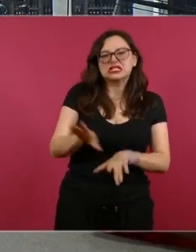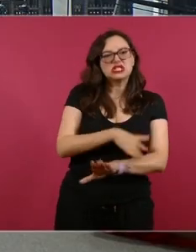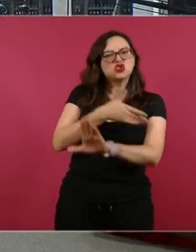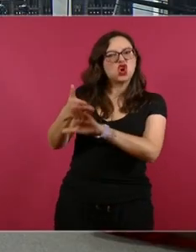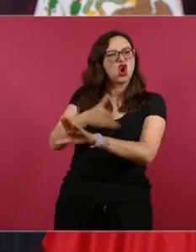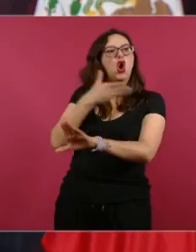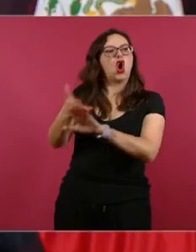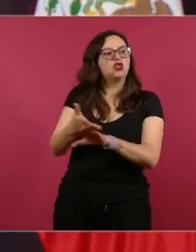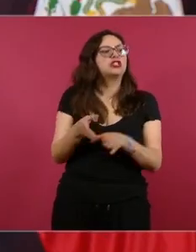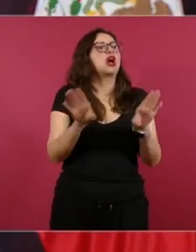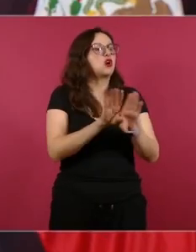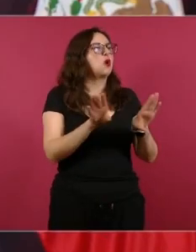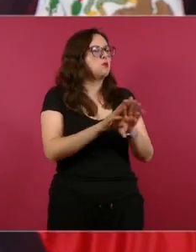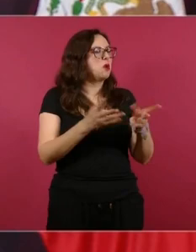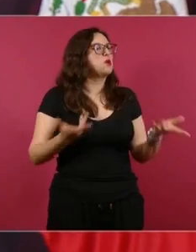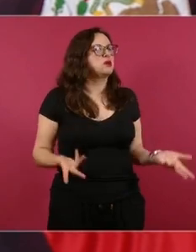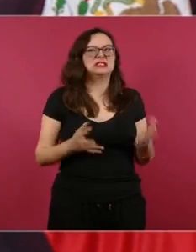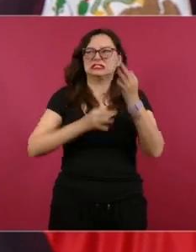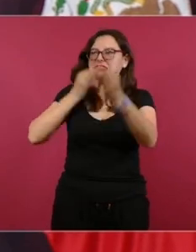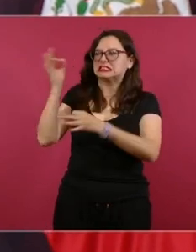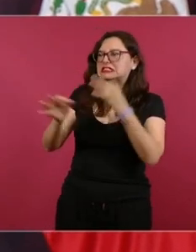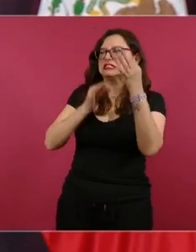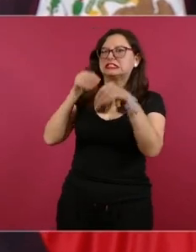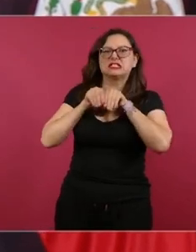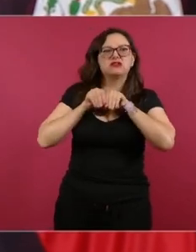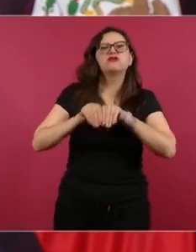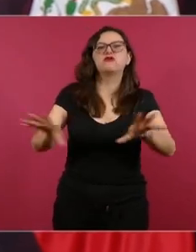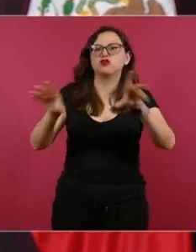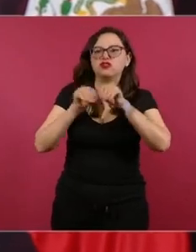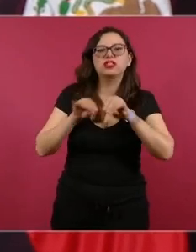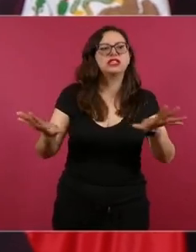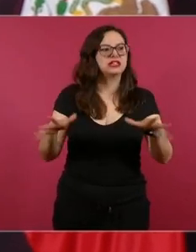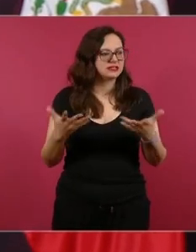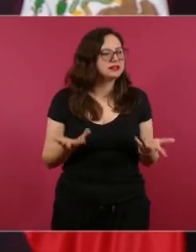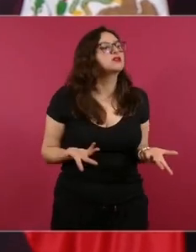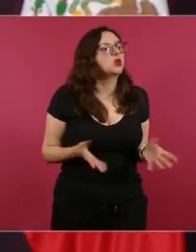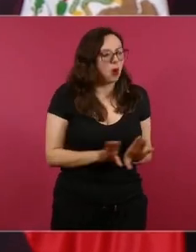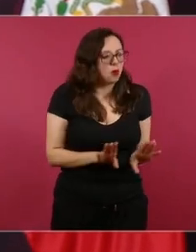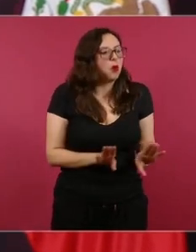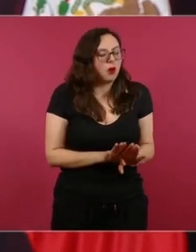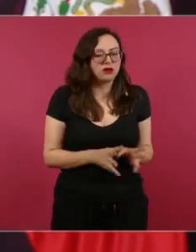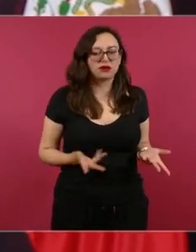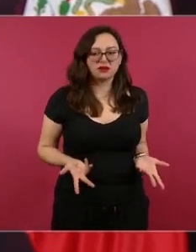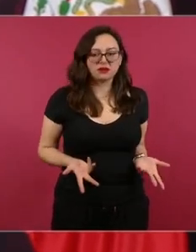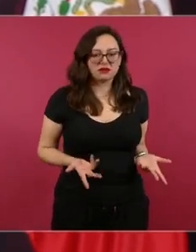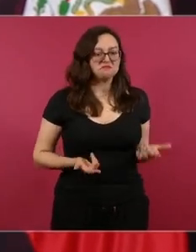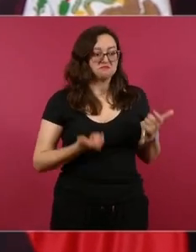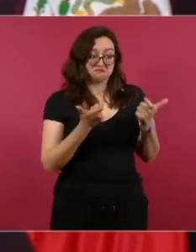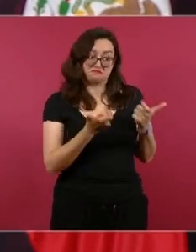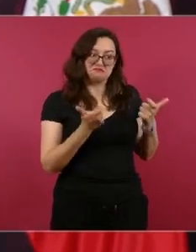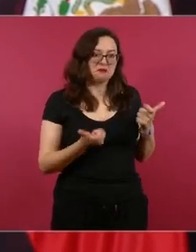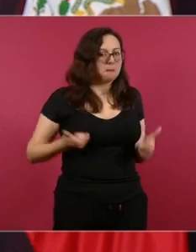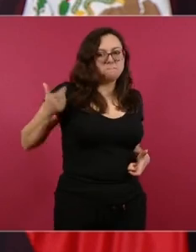de hacer una campaña en contra mía. Ahí financiaron